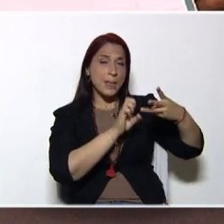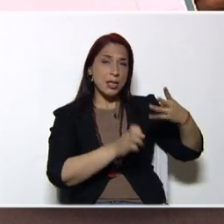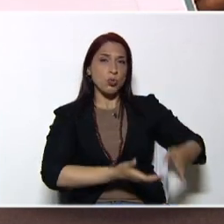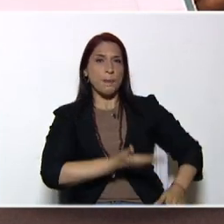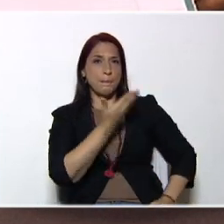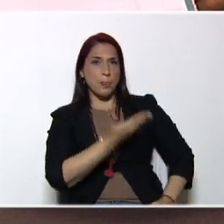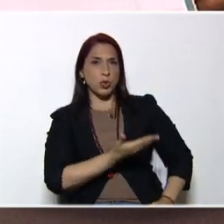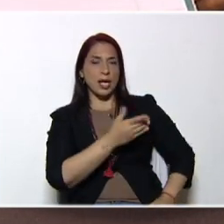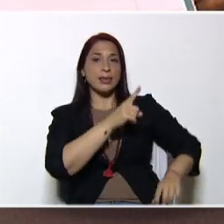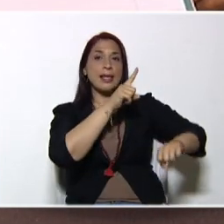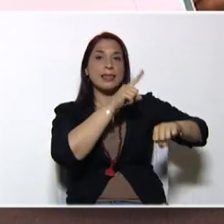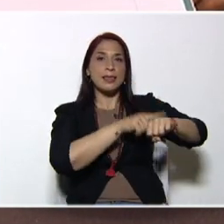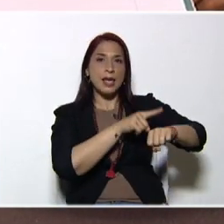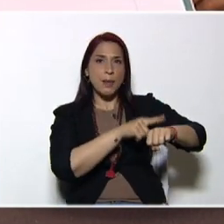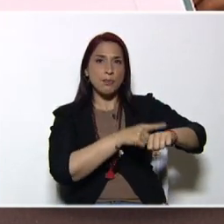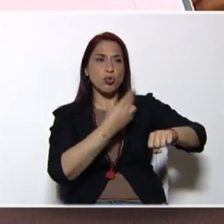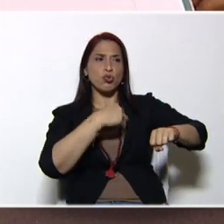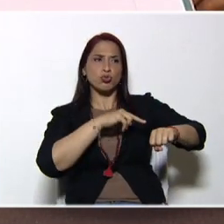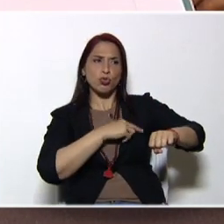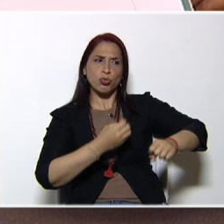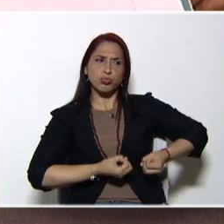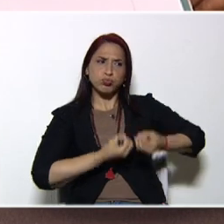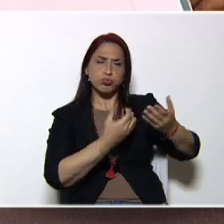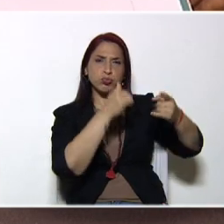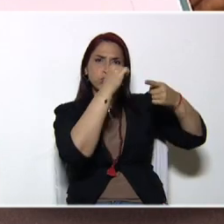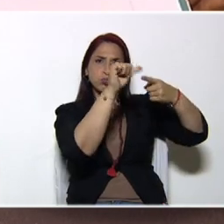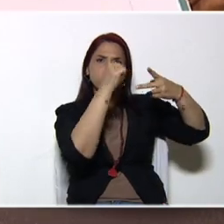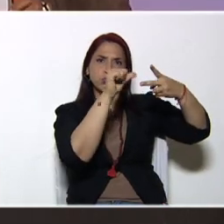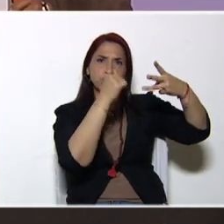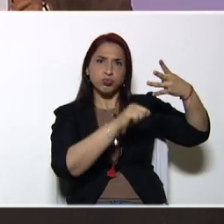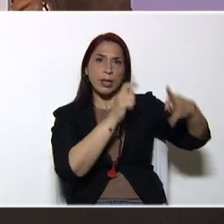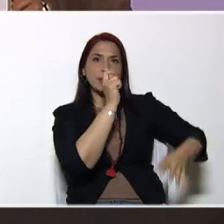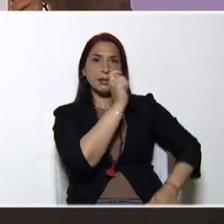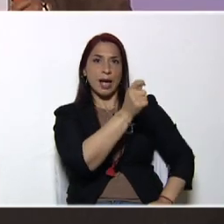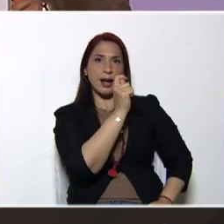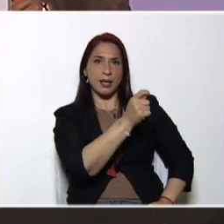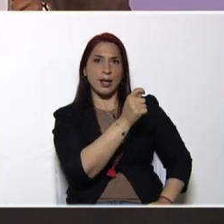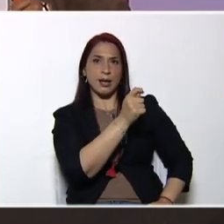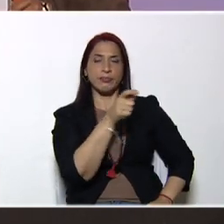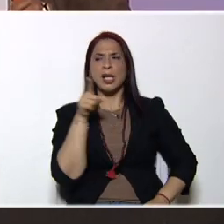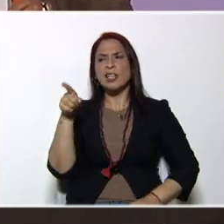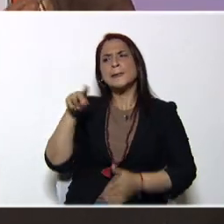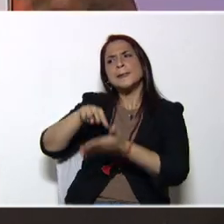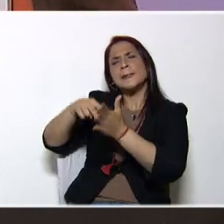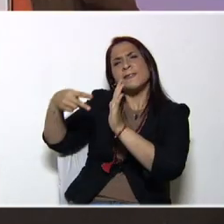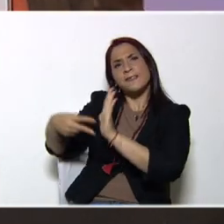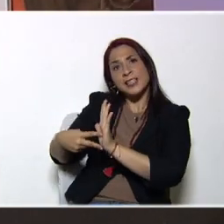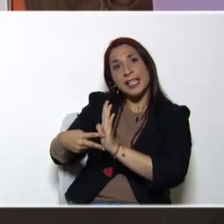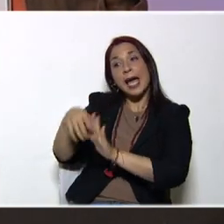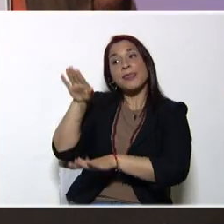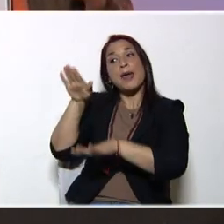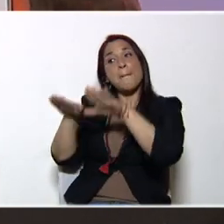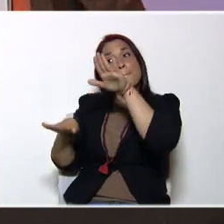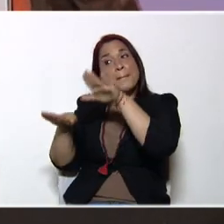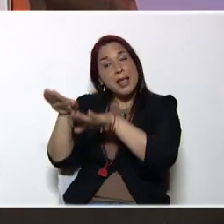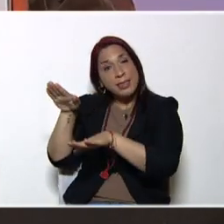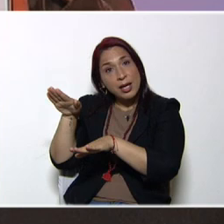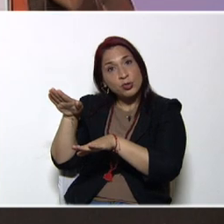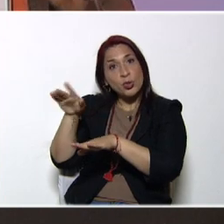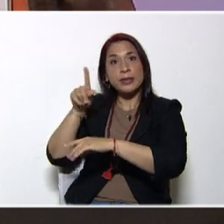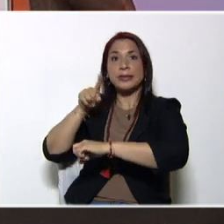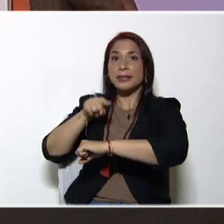importante, el tiempo que le vamos a asignar a cada una de esas tareas. Eso quiere decir que dependiendo